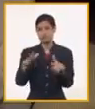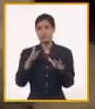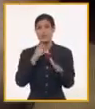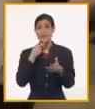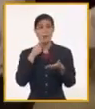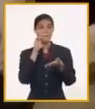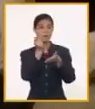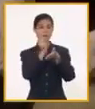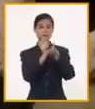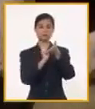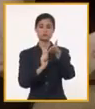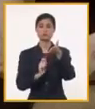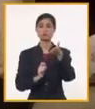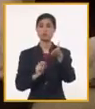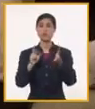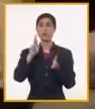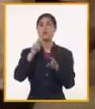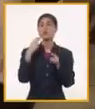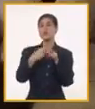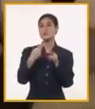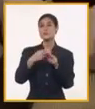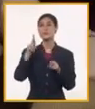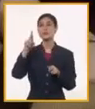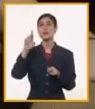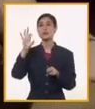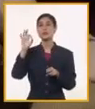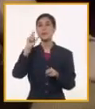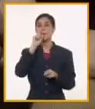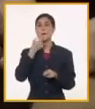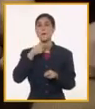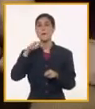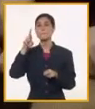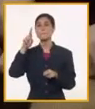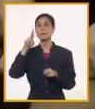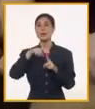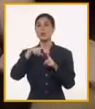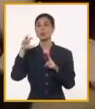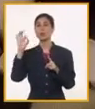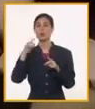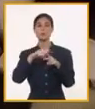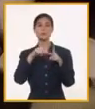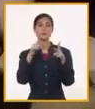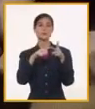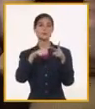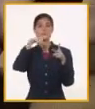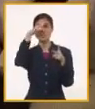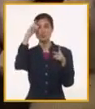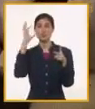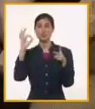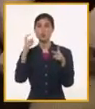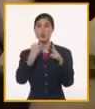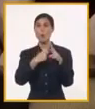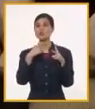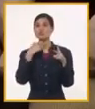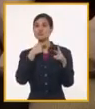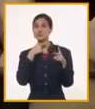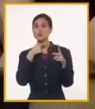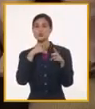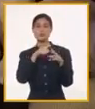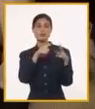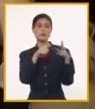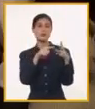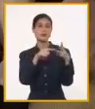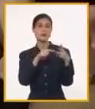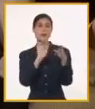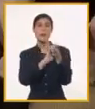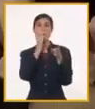Guerra, Ilizasti, por ejemplo, Soyé, de Guantanamero. Mario Escalona, que